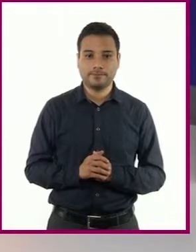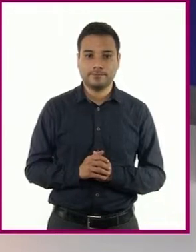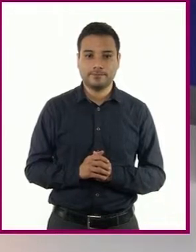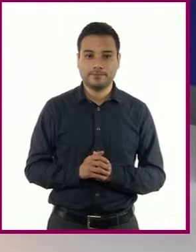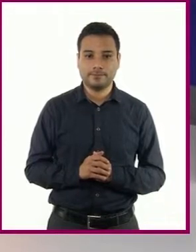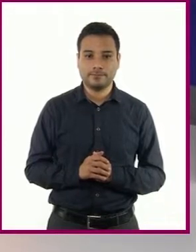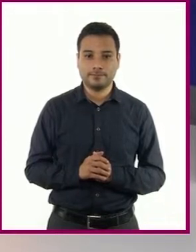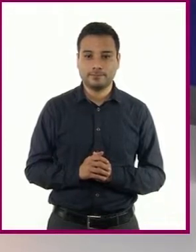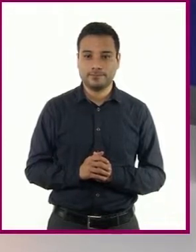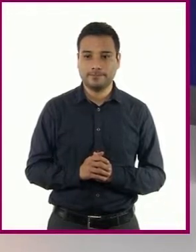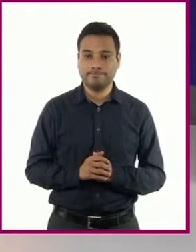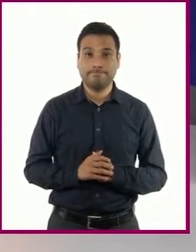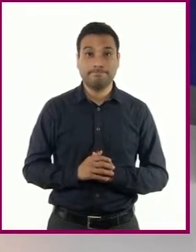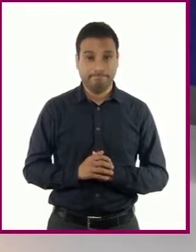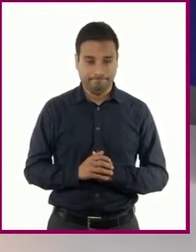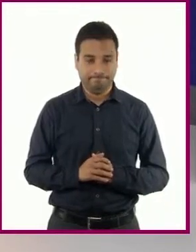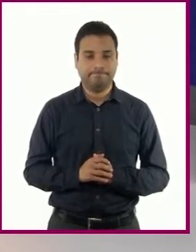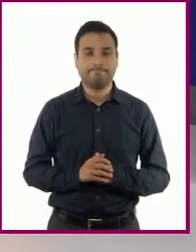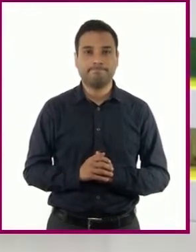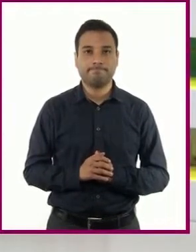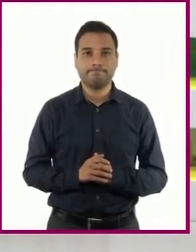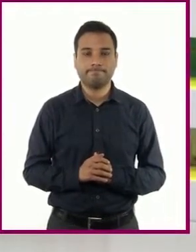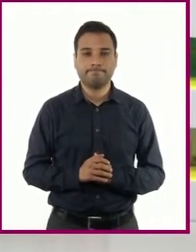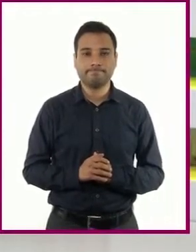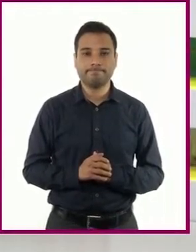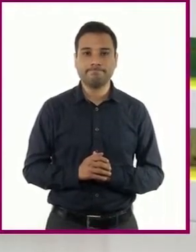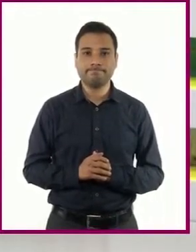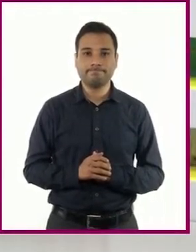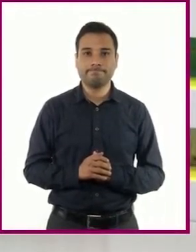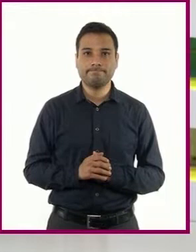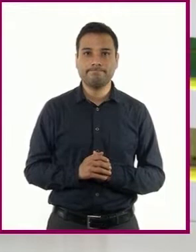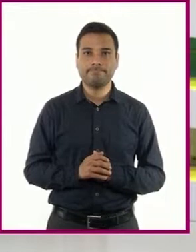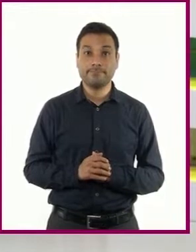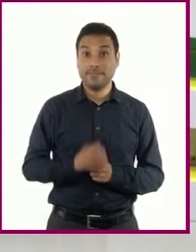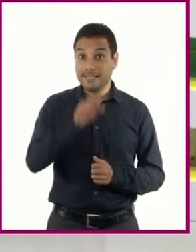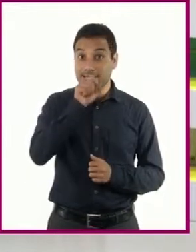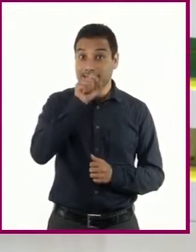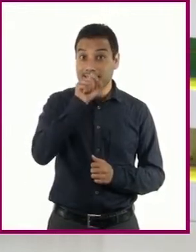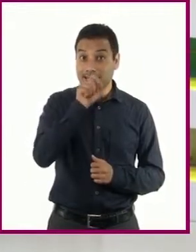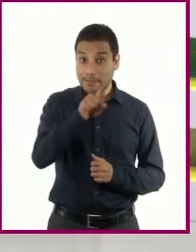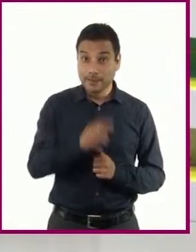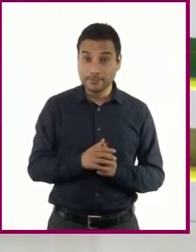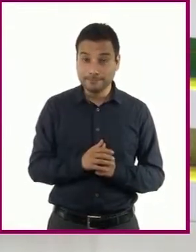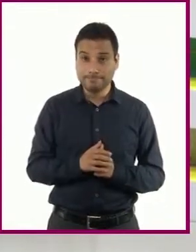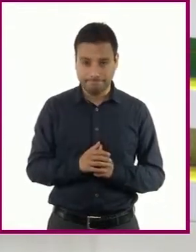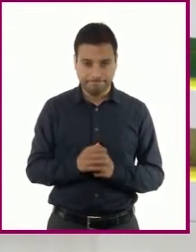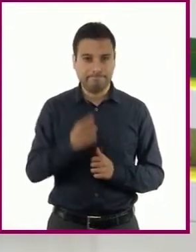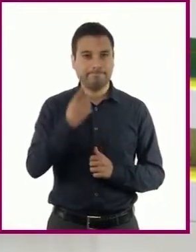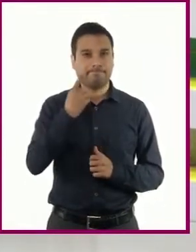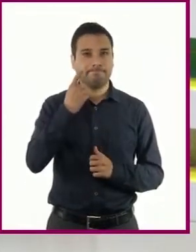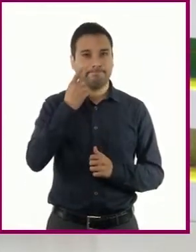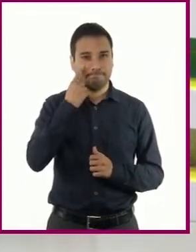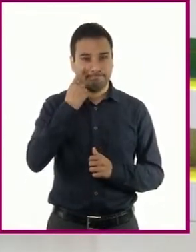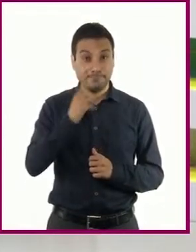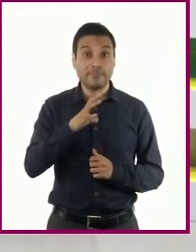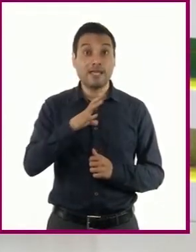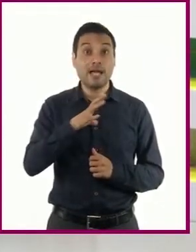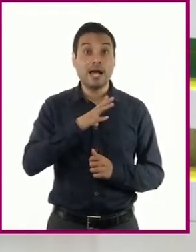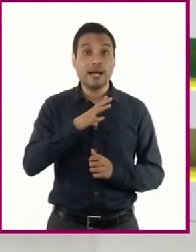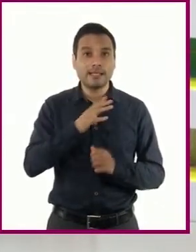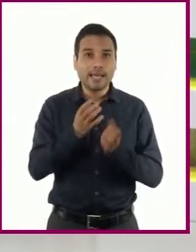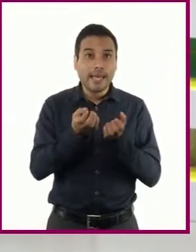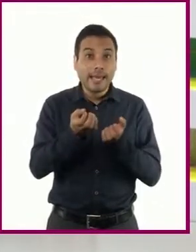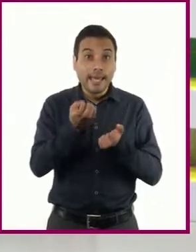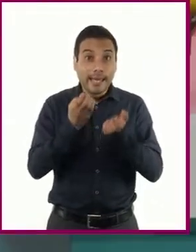químicos, lápiz, colores y bolígrafo. También los invitamos a realizar un ejercicio de gimnasia cerebral llamado